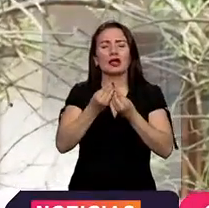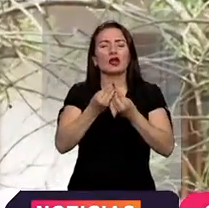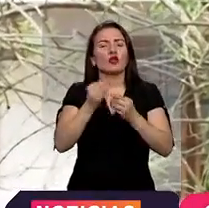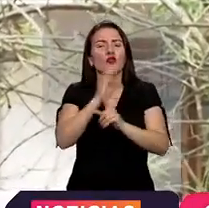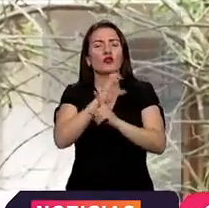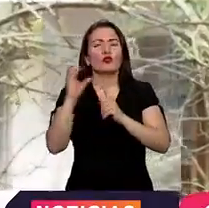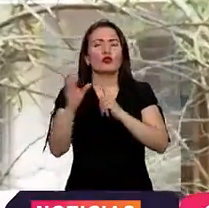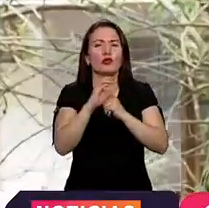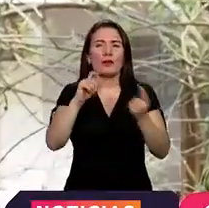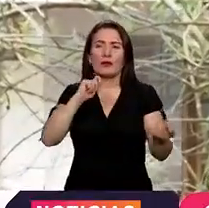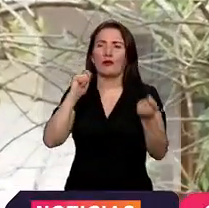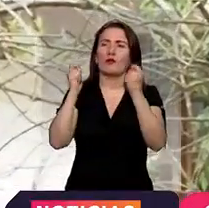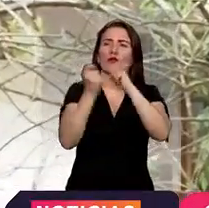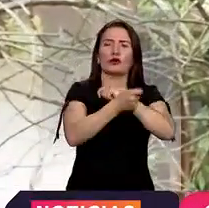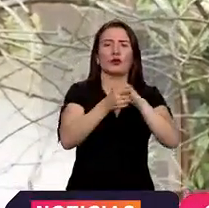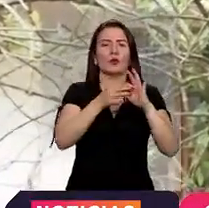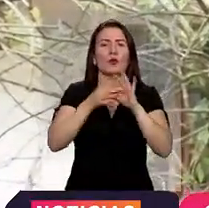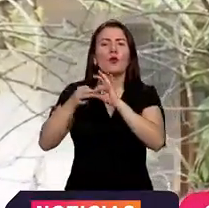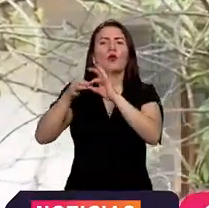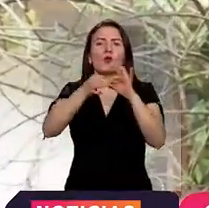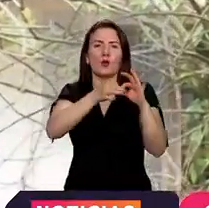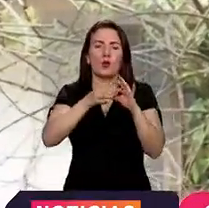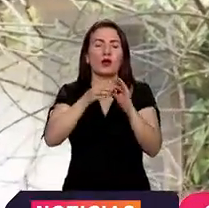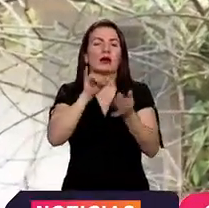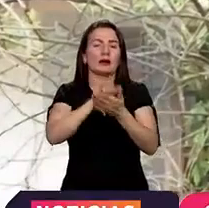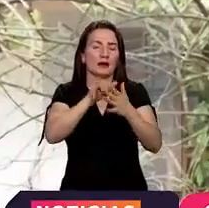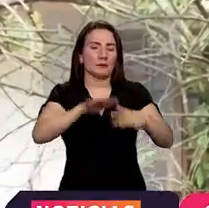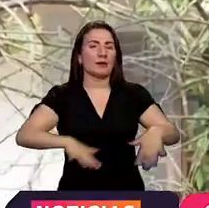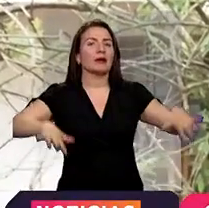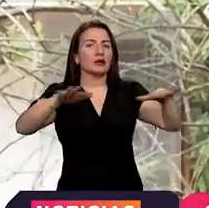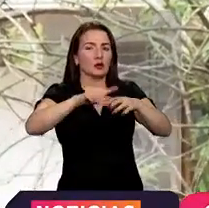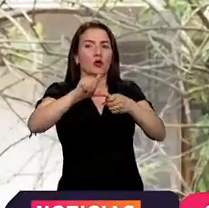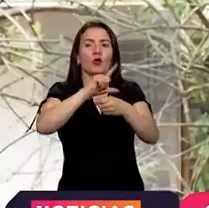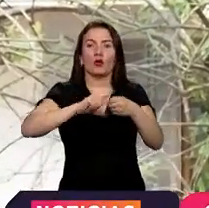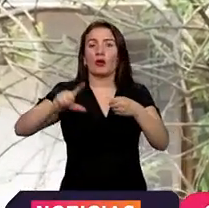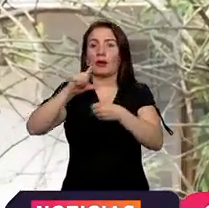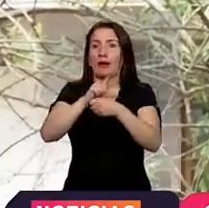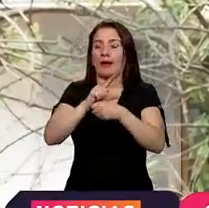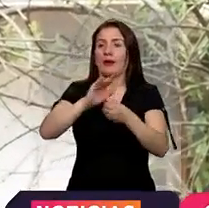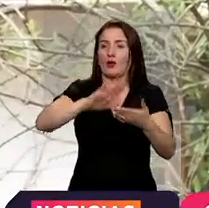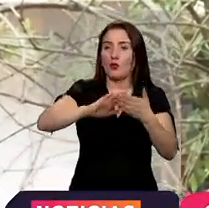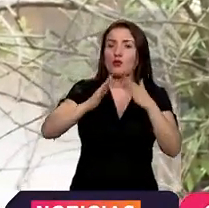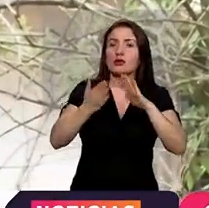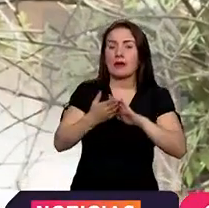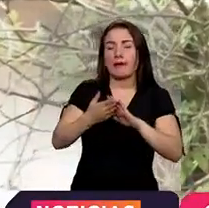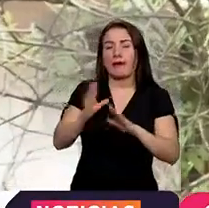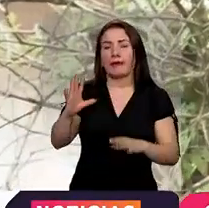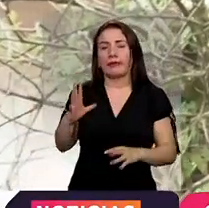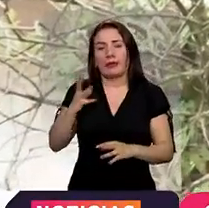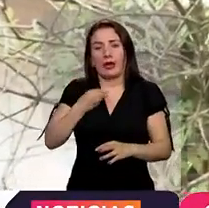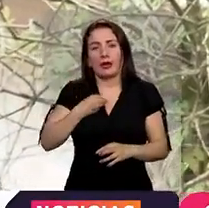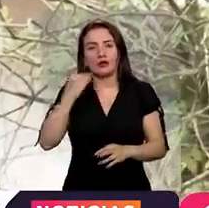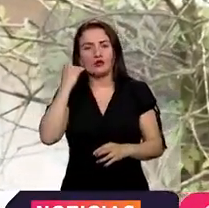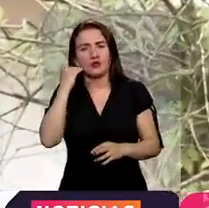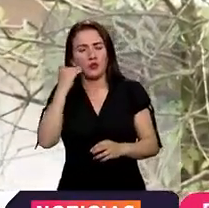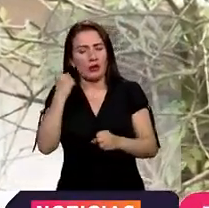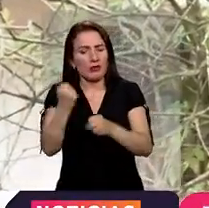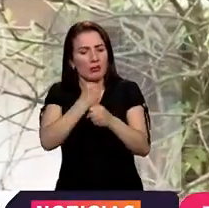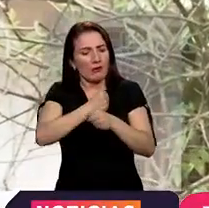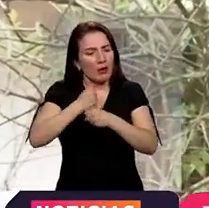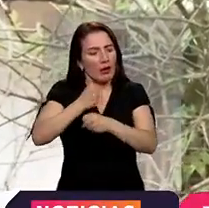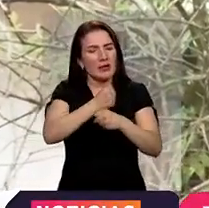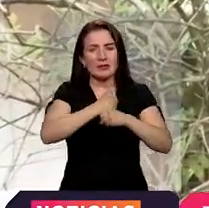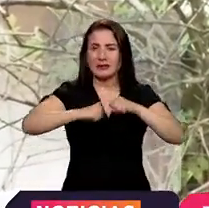ha transformado los vínculos de ese espacio y de esa localidad. La comunidad trans, las mujeres que trabajan